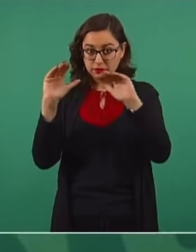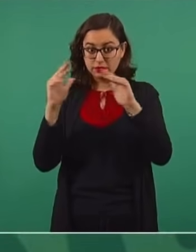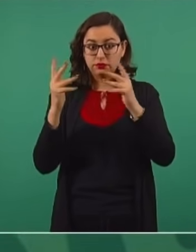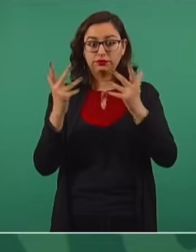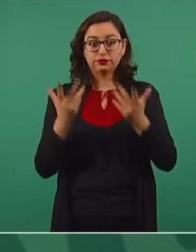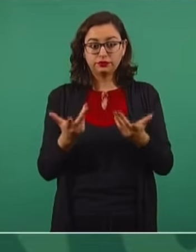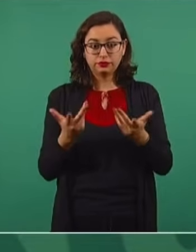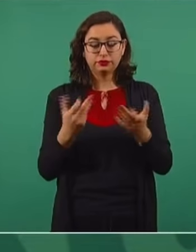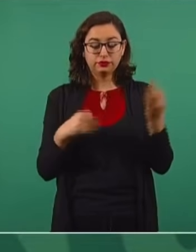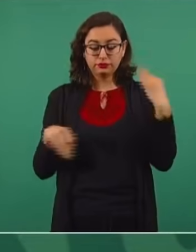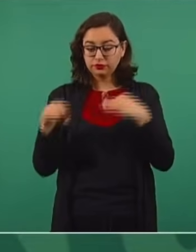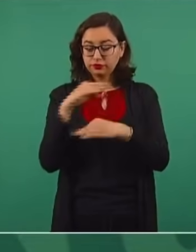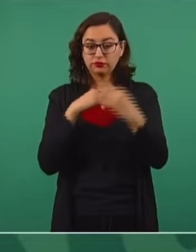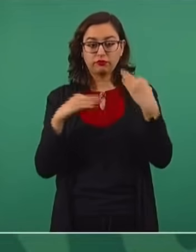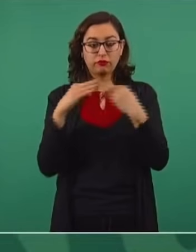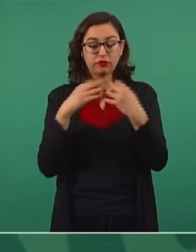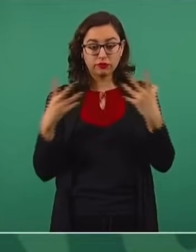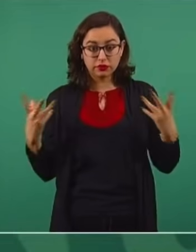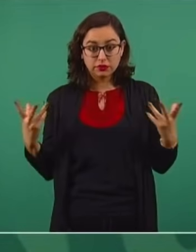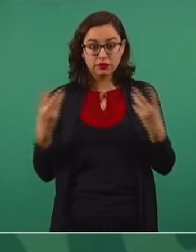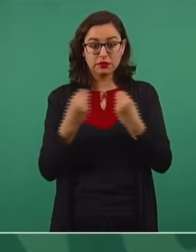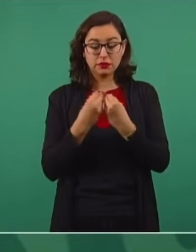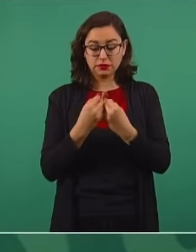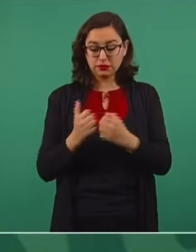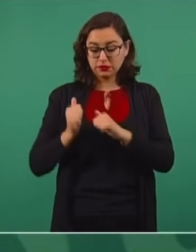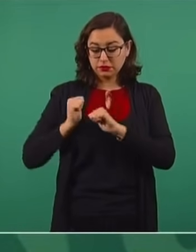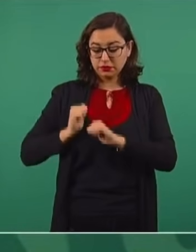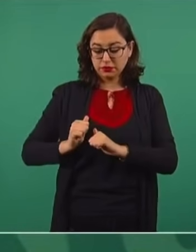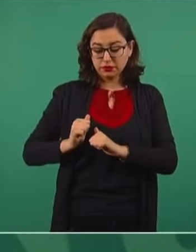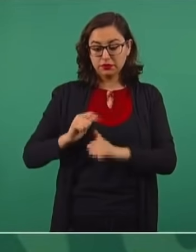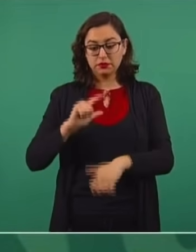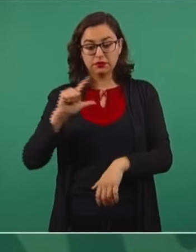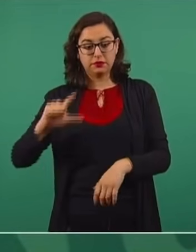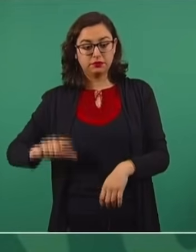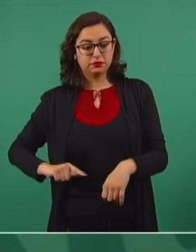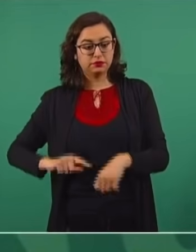entre todos autoridades gobernadores